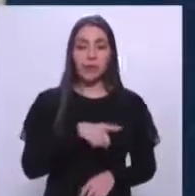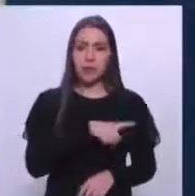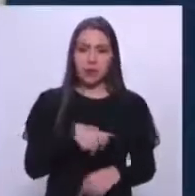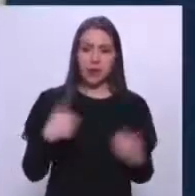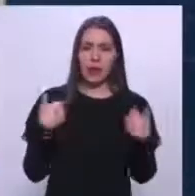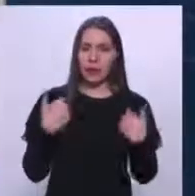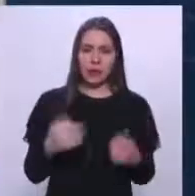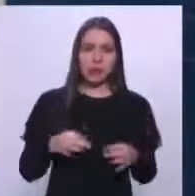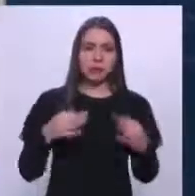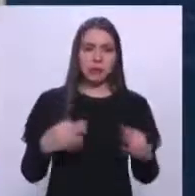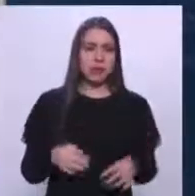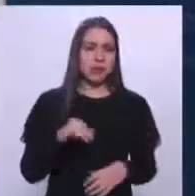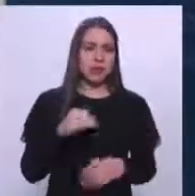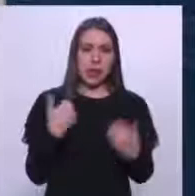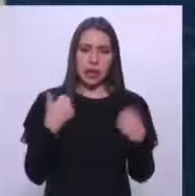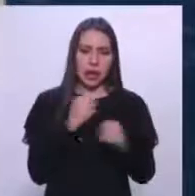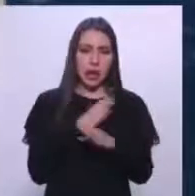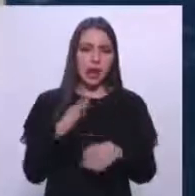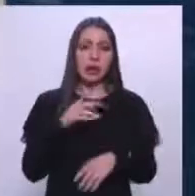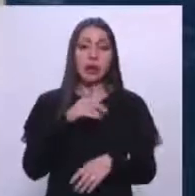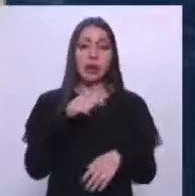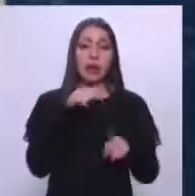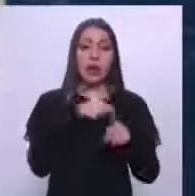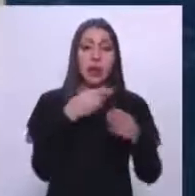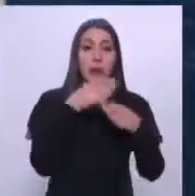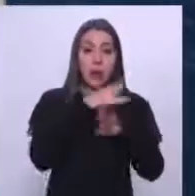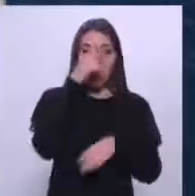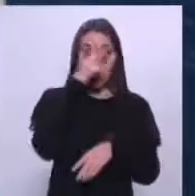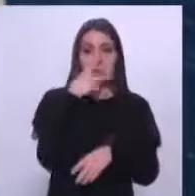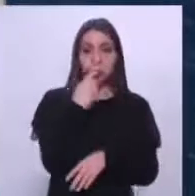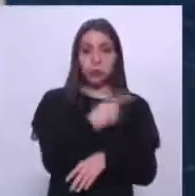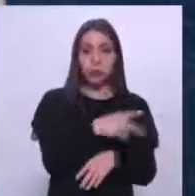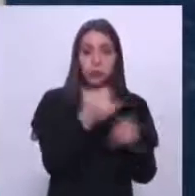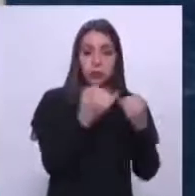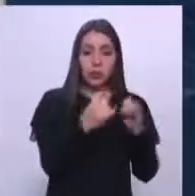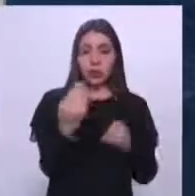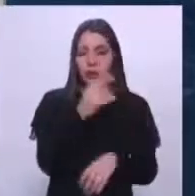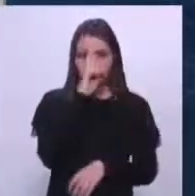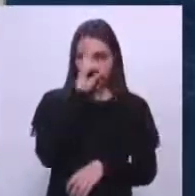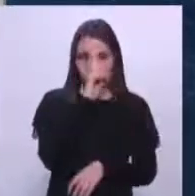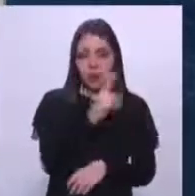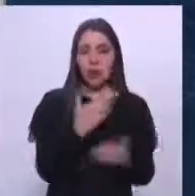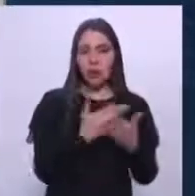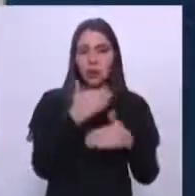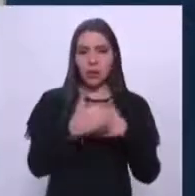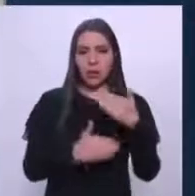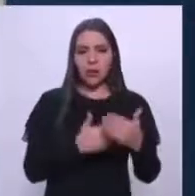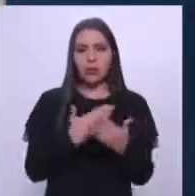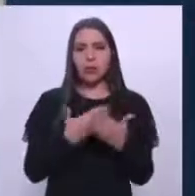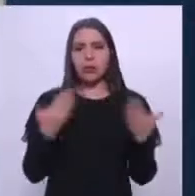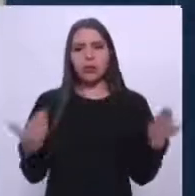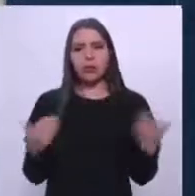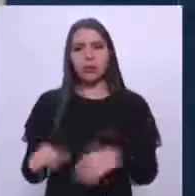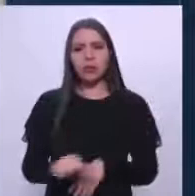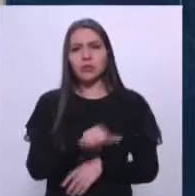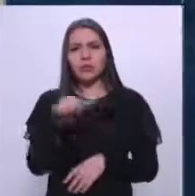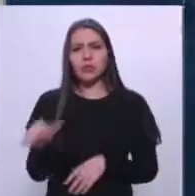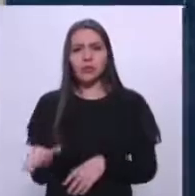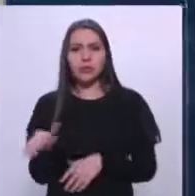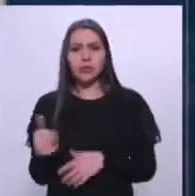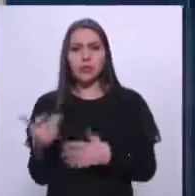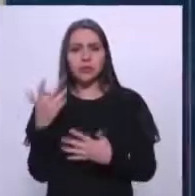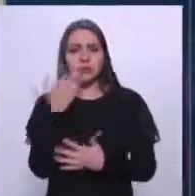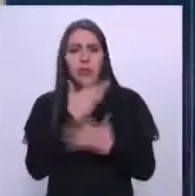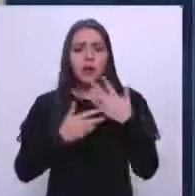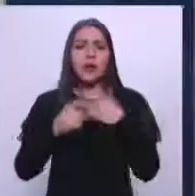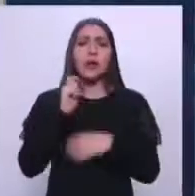México y en ese sentido todo el mundo está caminando. Hay una controversia que establece que